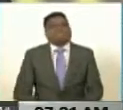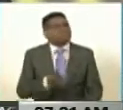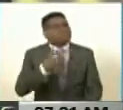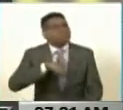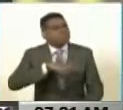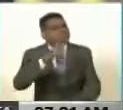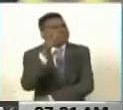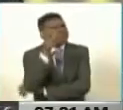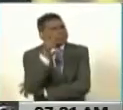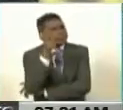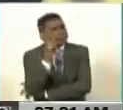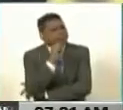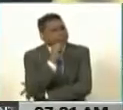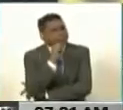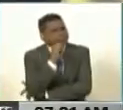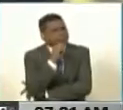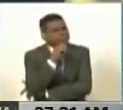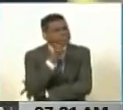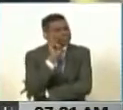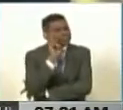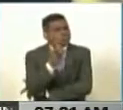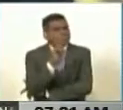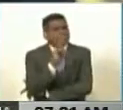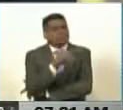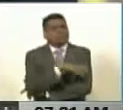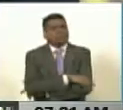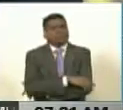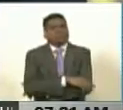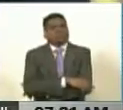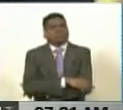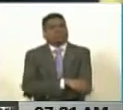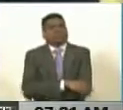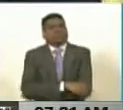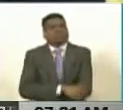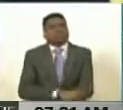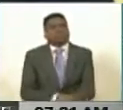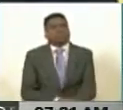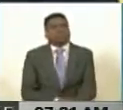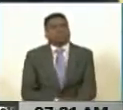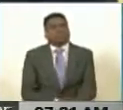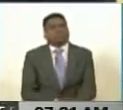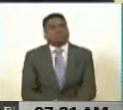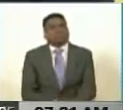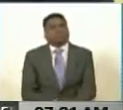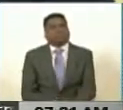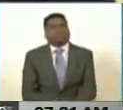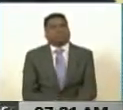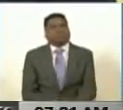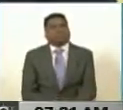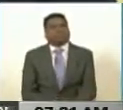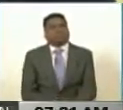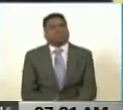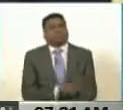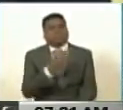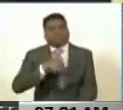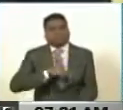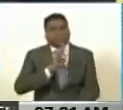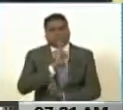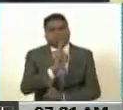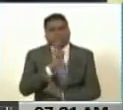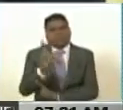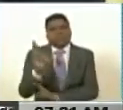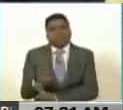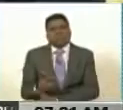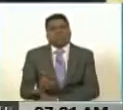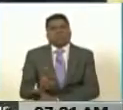y uno observa posiciones extemporáneas que no vienen al caso y a las cuales uno le da respuesta en la coyuntura.